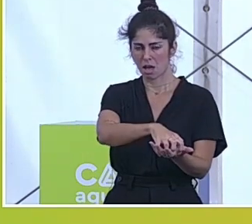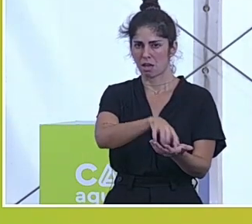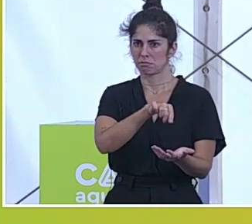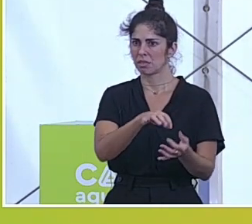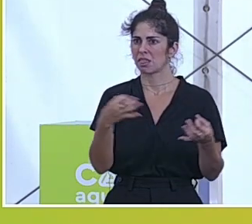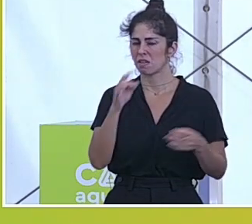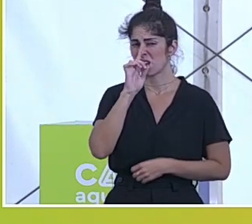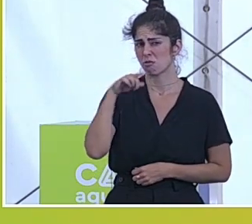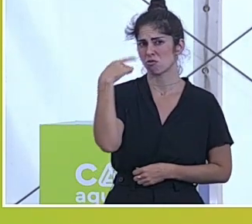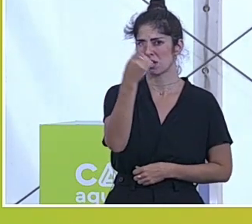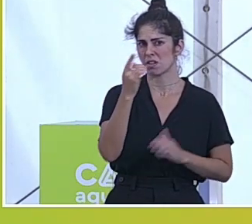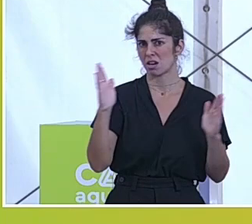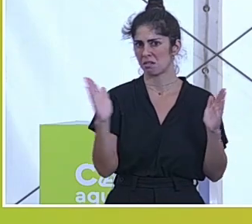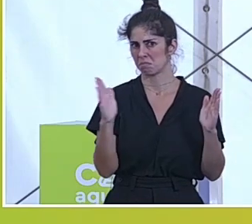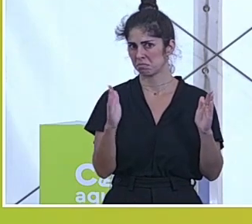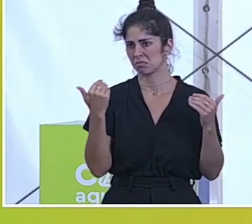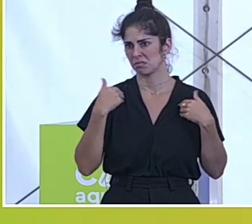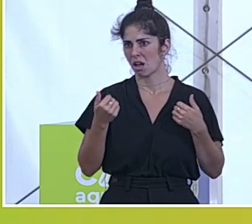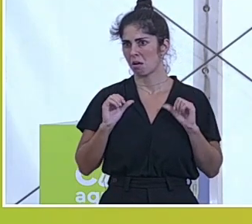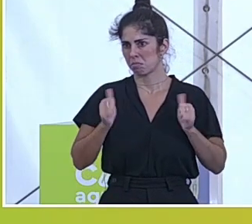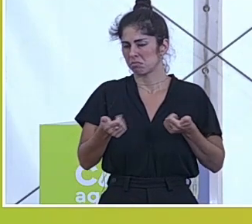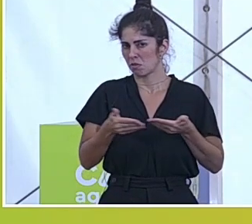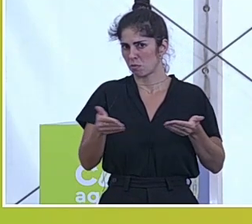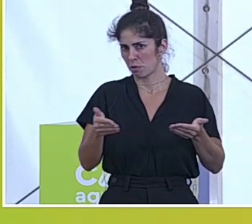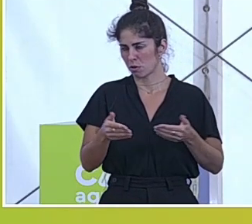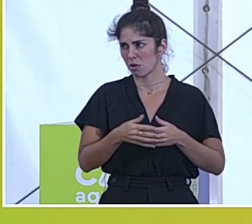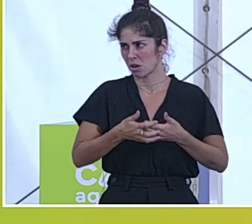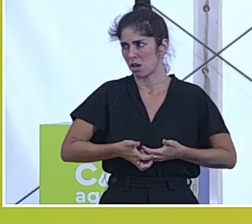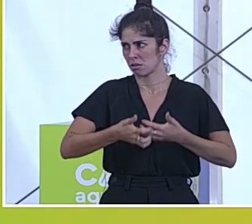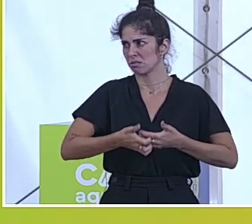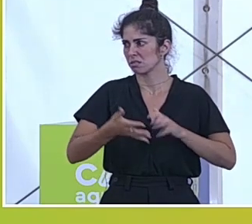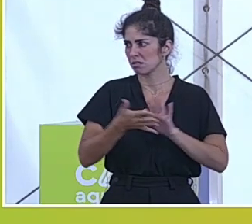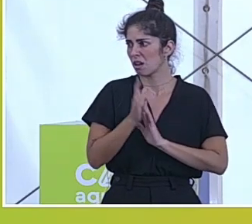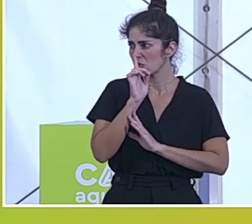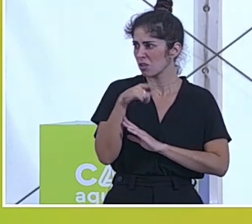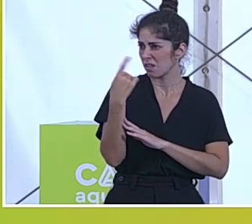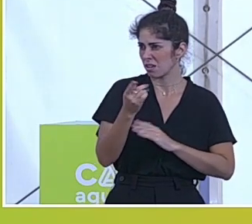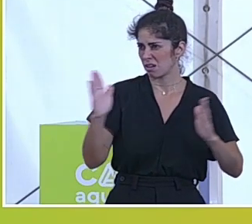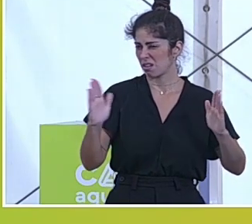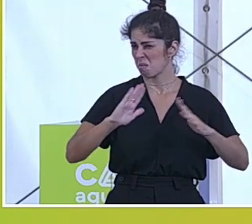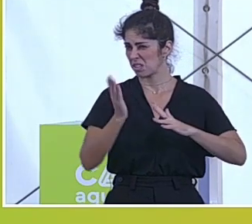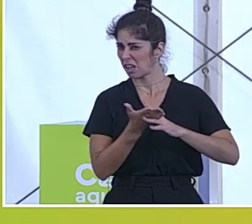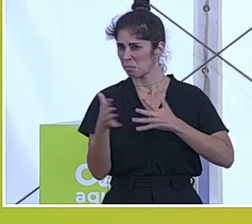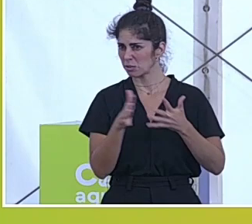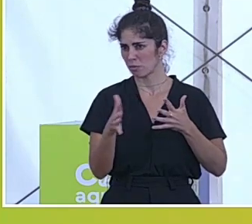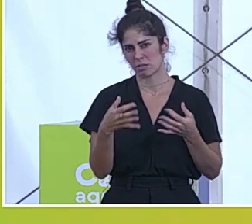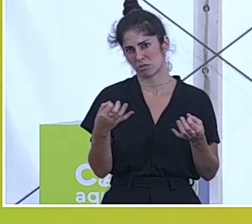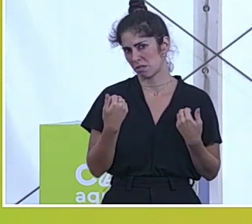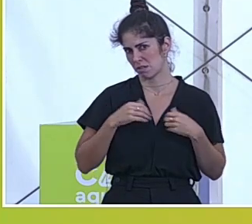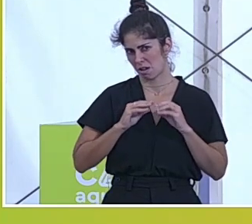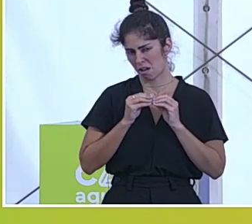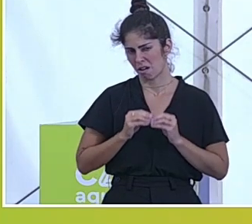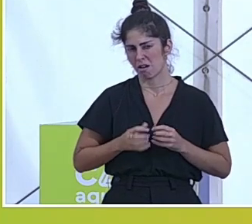del próximo año. Realmente a mediados del próximo año tiene que estar puesta en marcha. Está compuesta pues, con toda